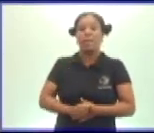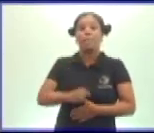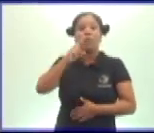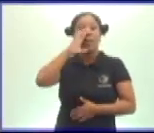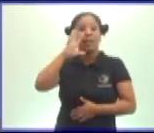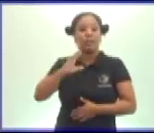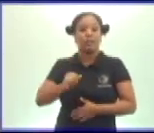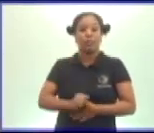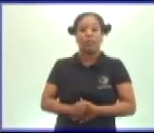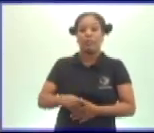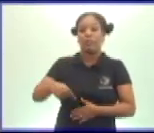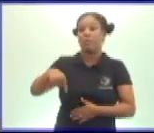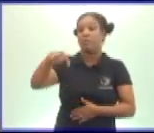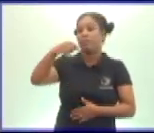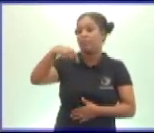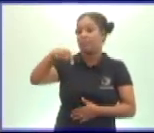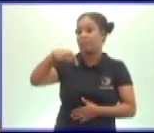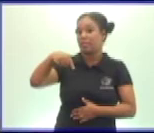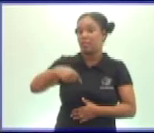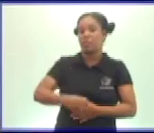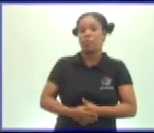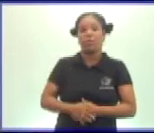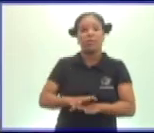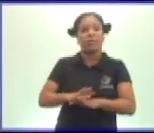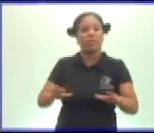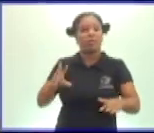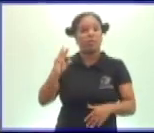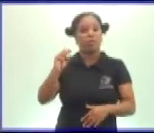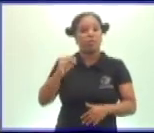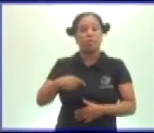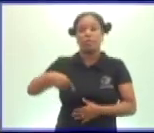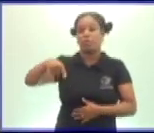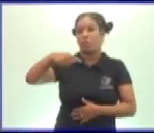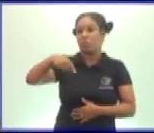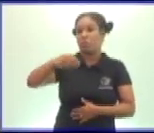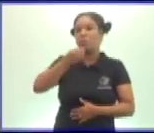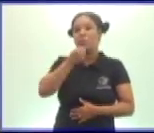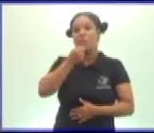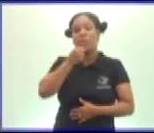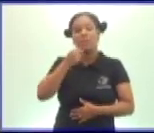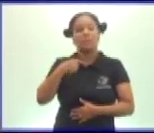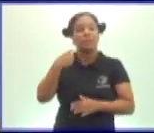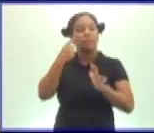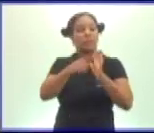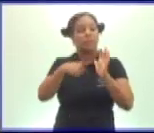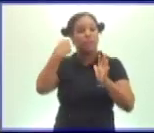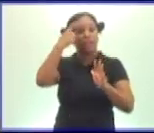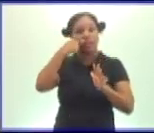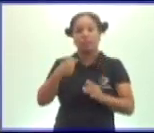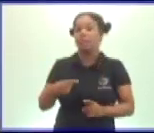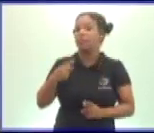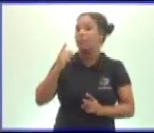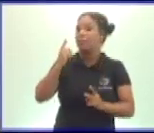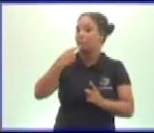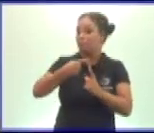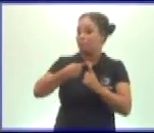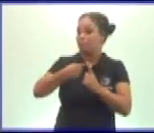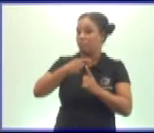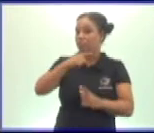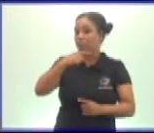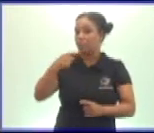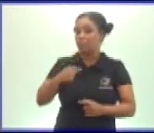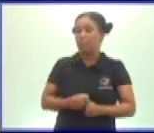del disolvente. Ya habíamos dicho que los disolventes podían ser de naturaleza polar como el agua y los solutos podían